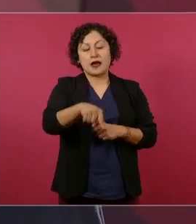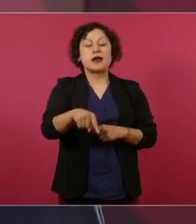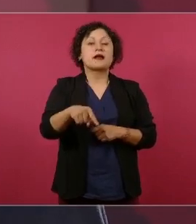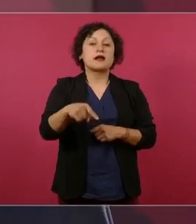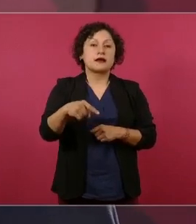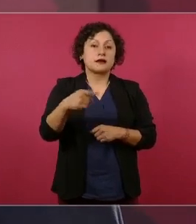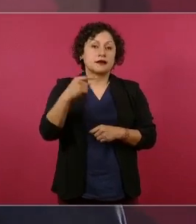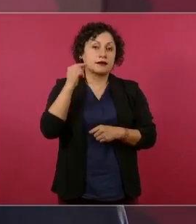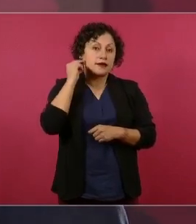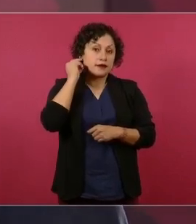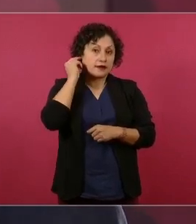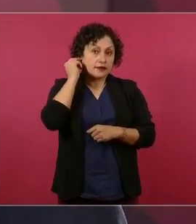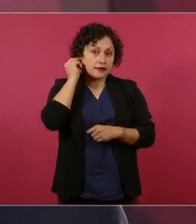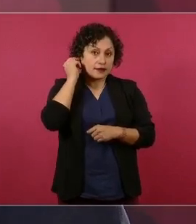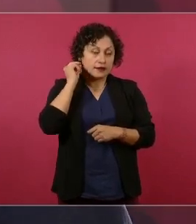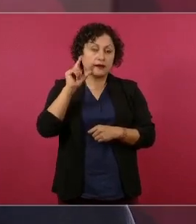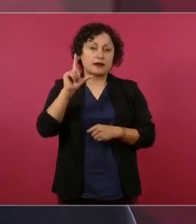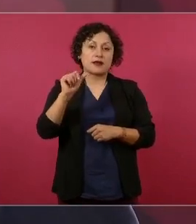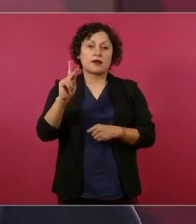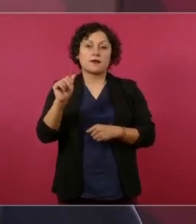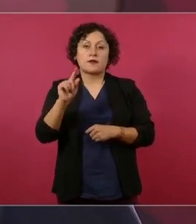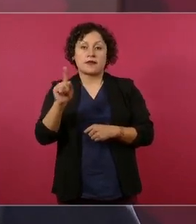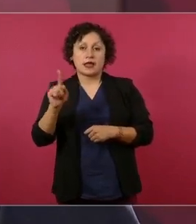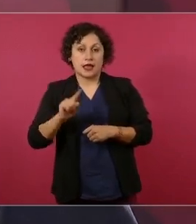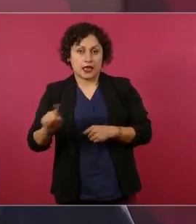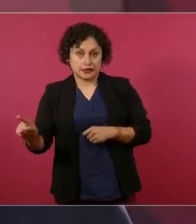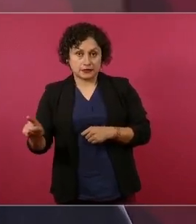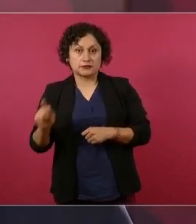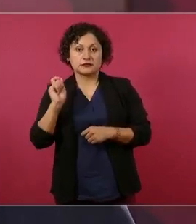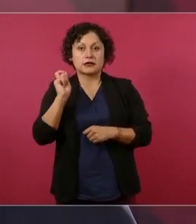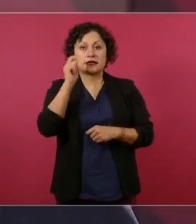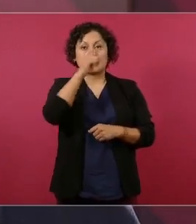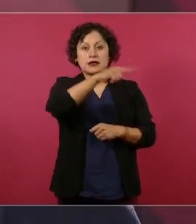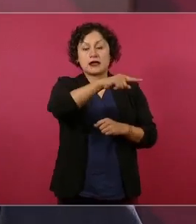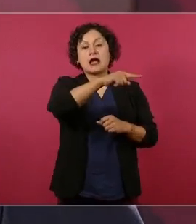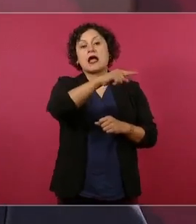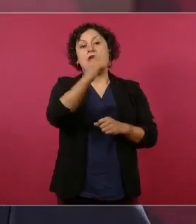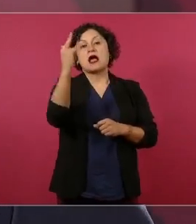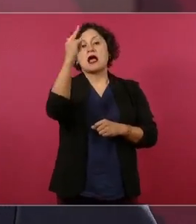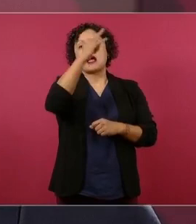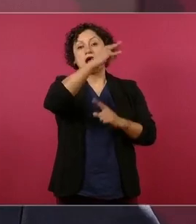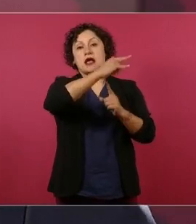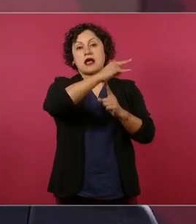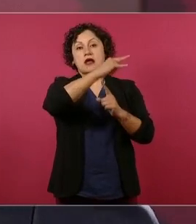tuvo un problema en el tren de aterrizar y